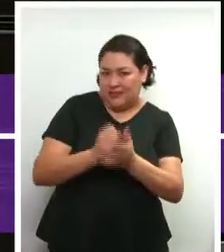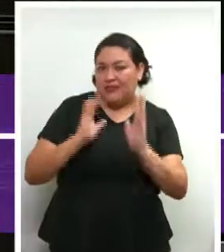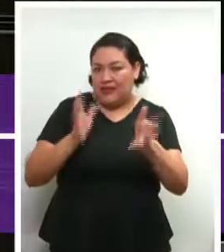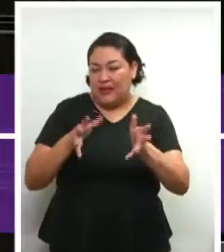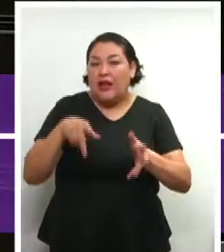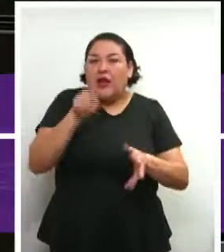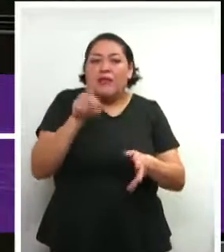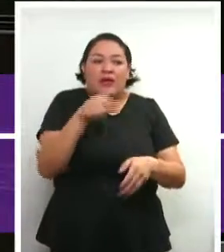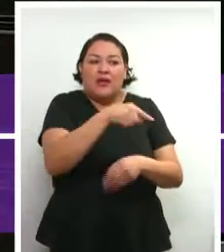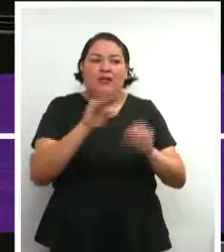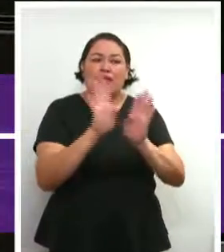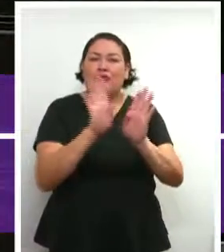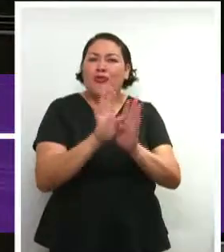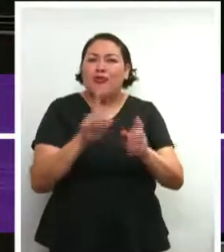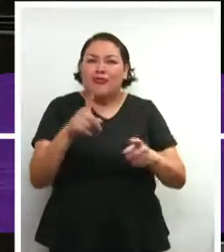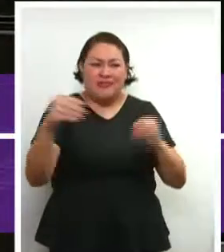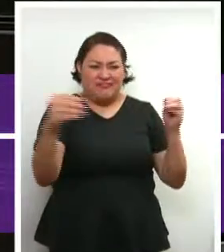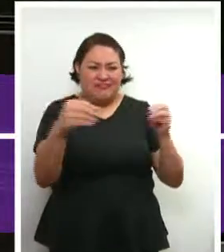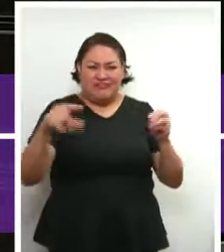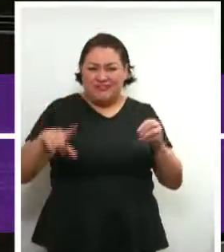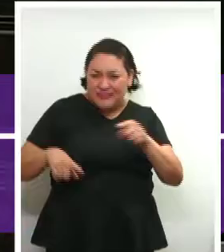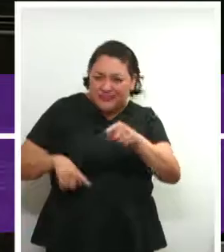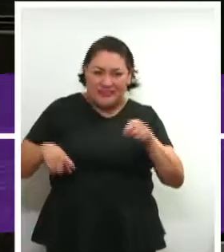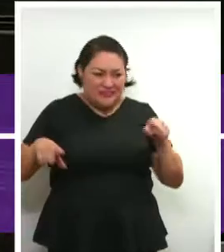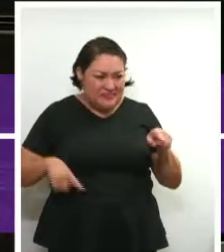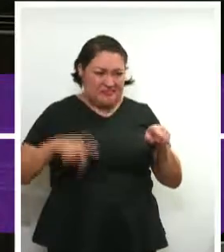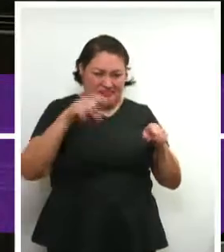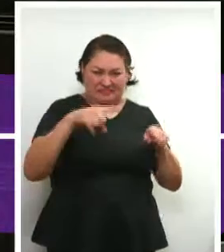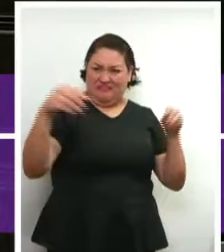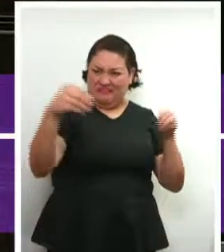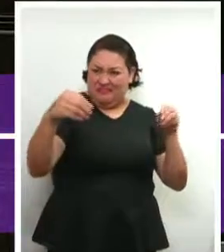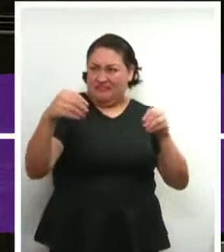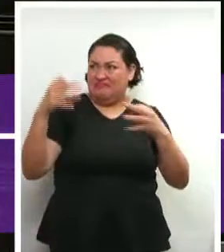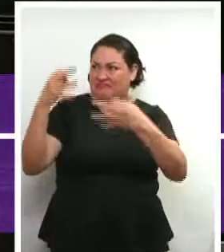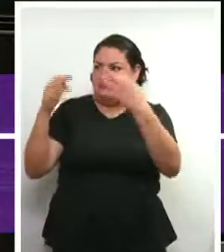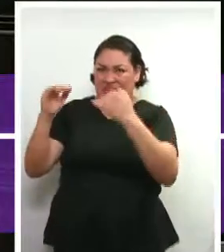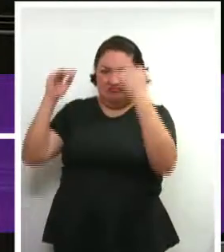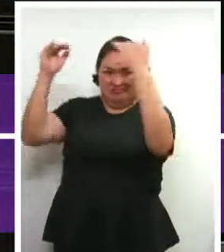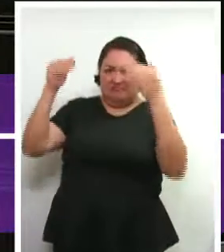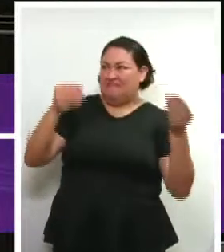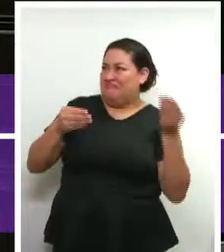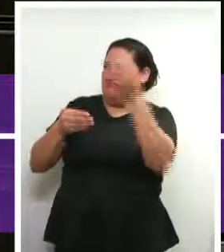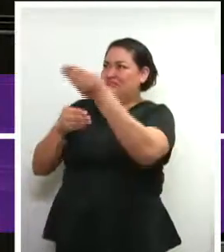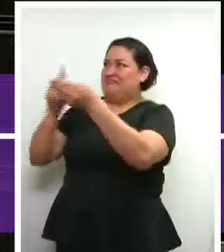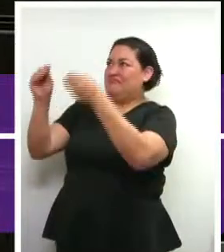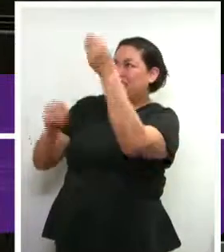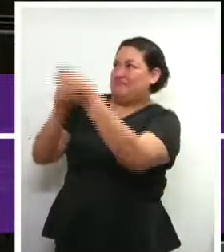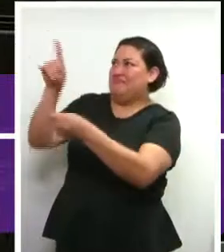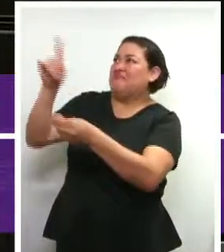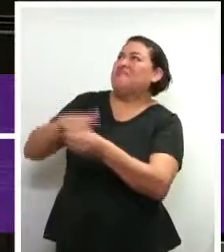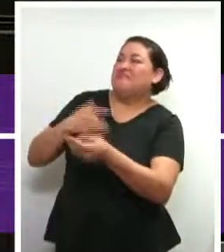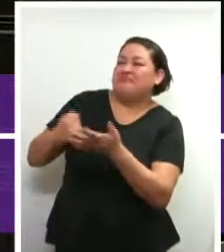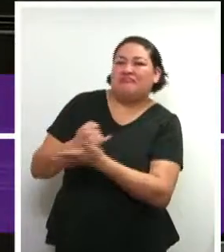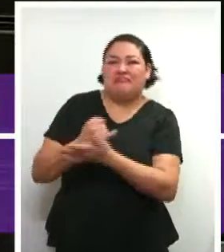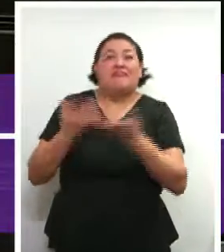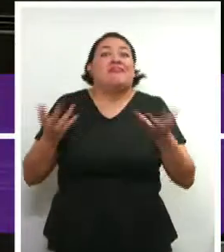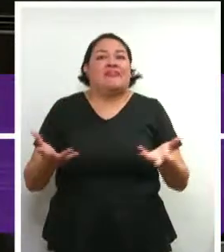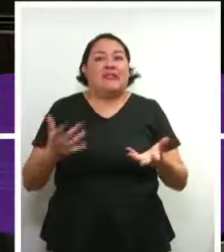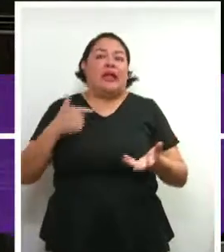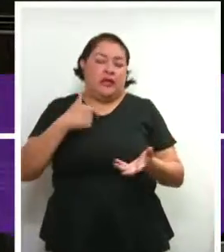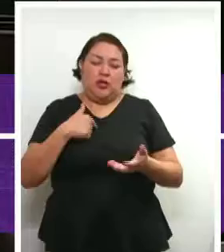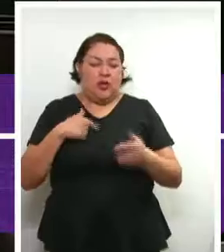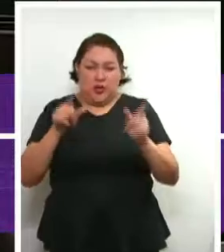en un sistema de control constitucional en donde este tipo de cuestiones llegue hasta la Suprema Corte de Justicia de la Nación. Termino simplemente